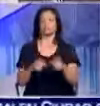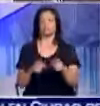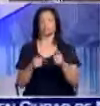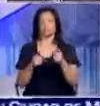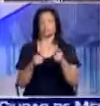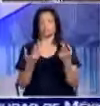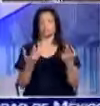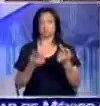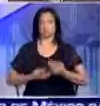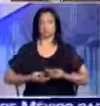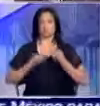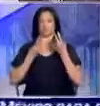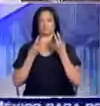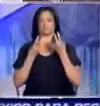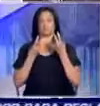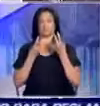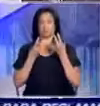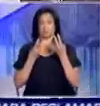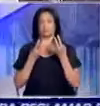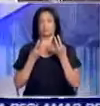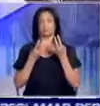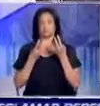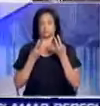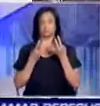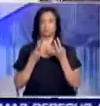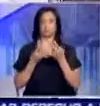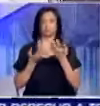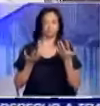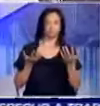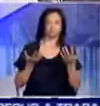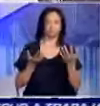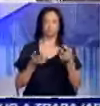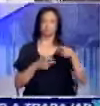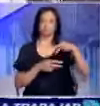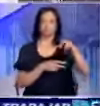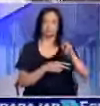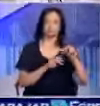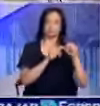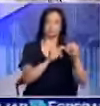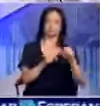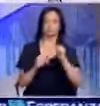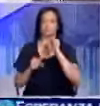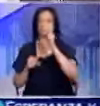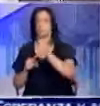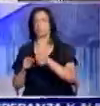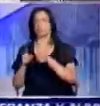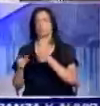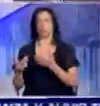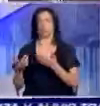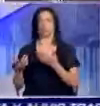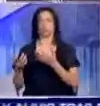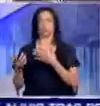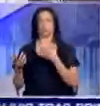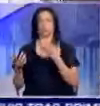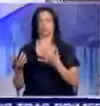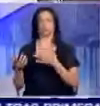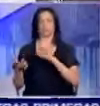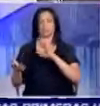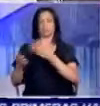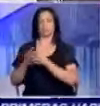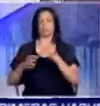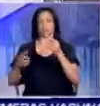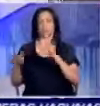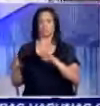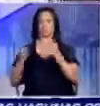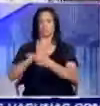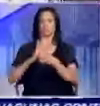juego es la vida no es que siga el prm que mañana venga la fuerza